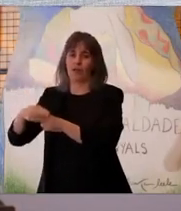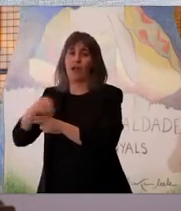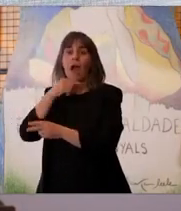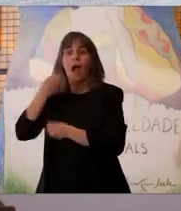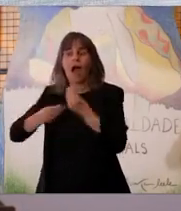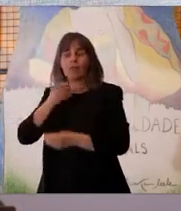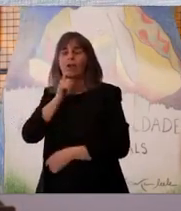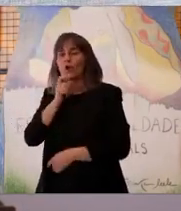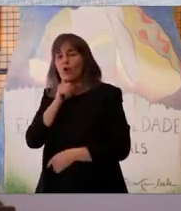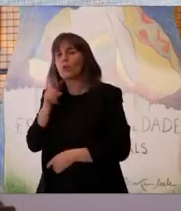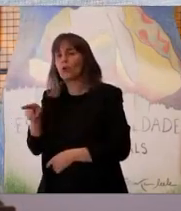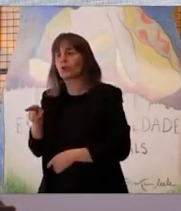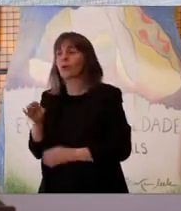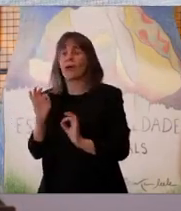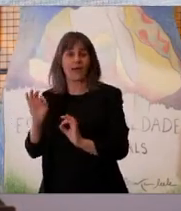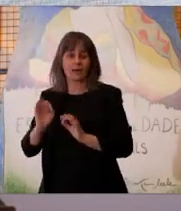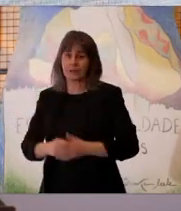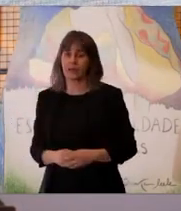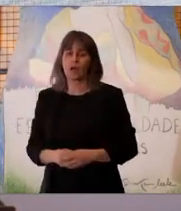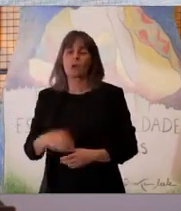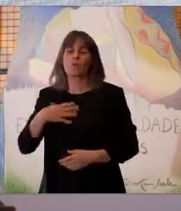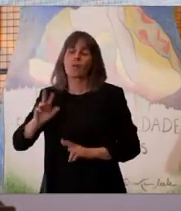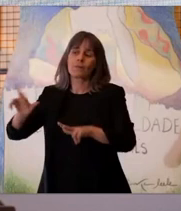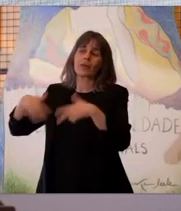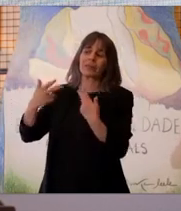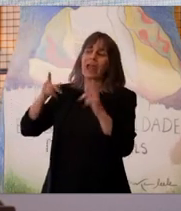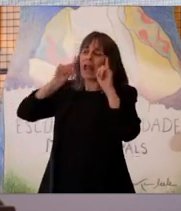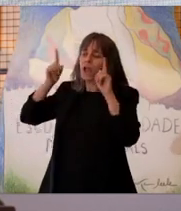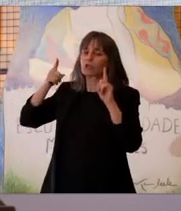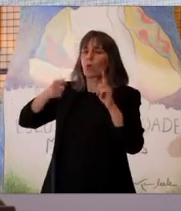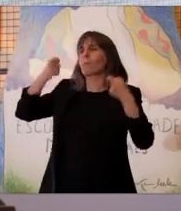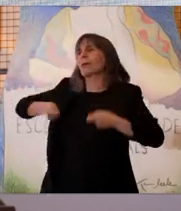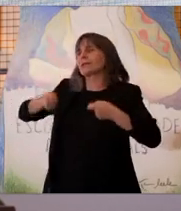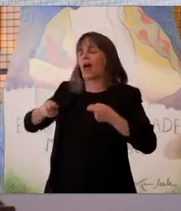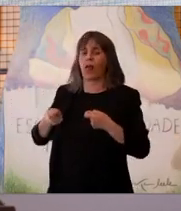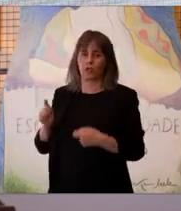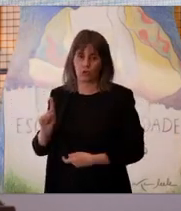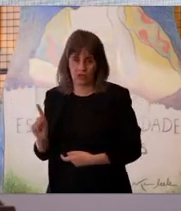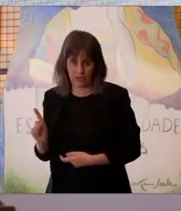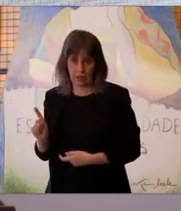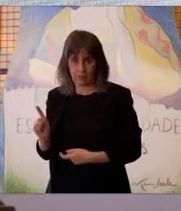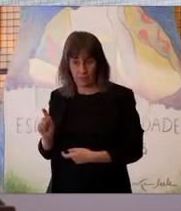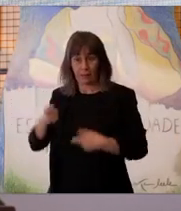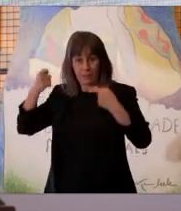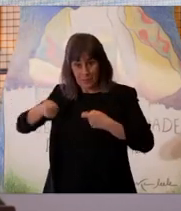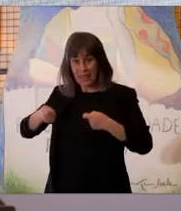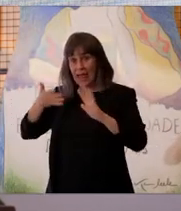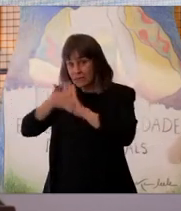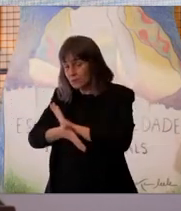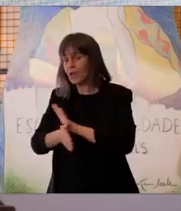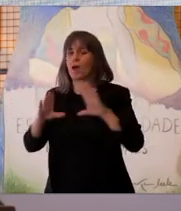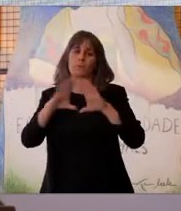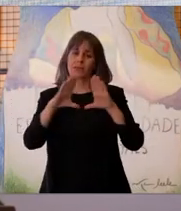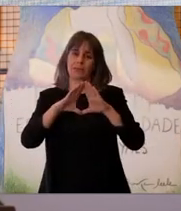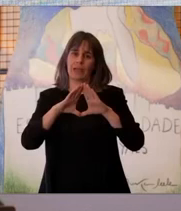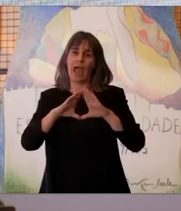eso está ahí siempre y te lo permiten si no eres muy pesada Y en este sentido pesada vuelvo a ser acné es feminista si no eres